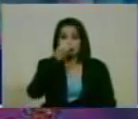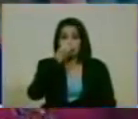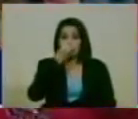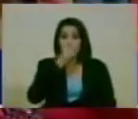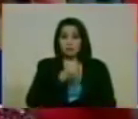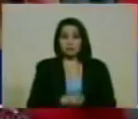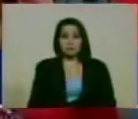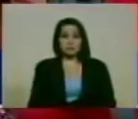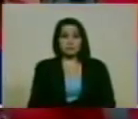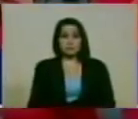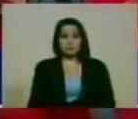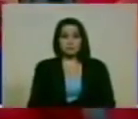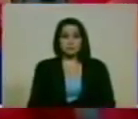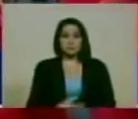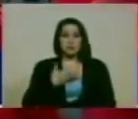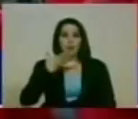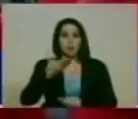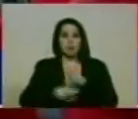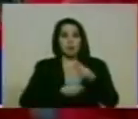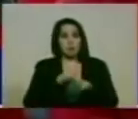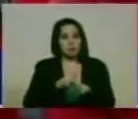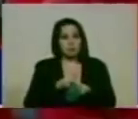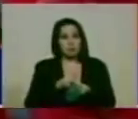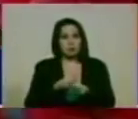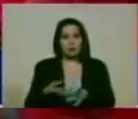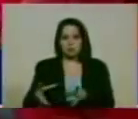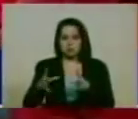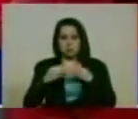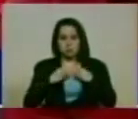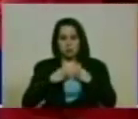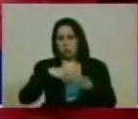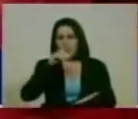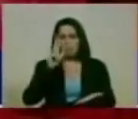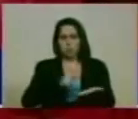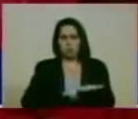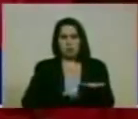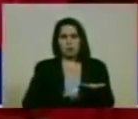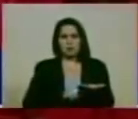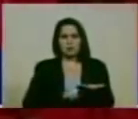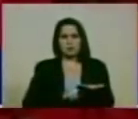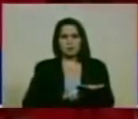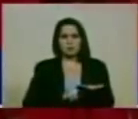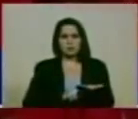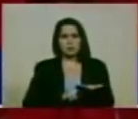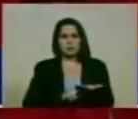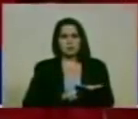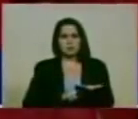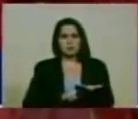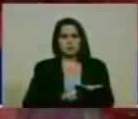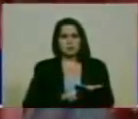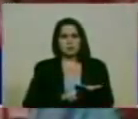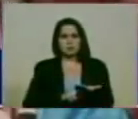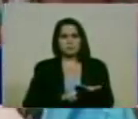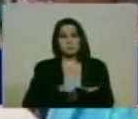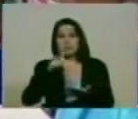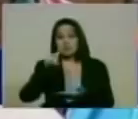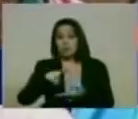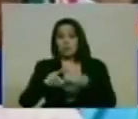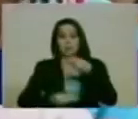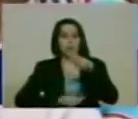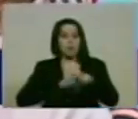somos capaces de acogerlas, aprobarlas, y vamos a ser capaces